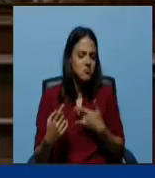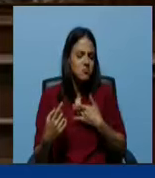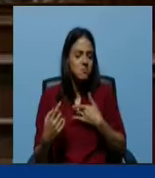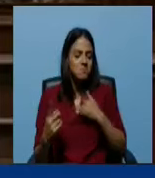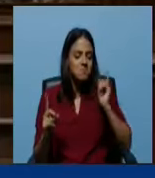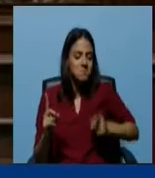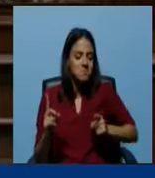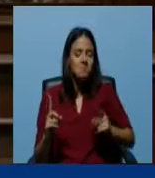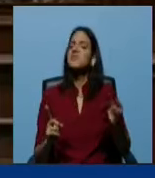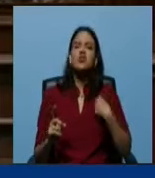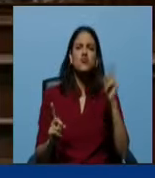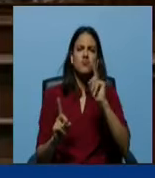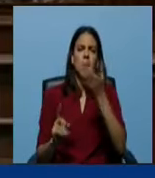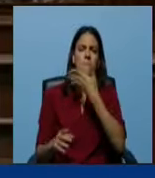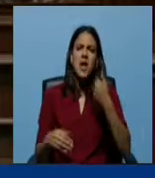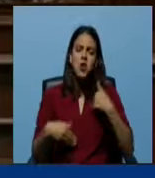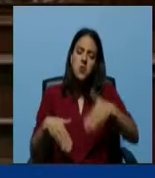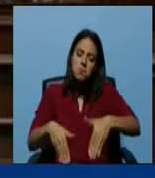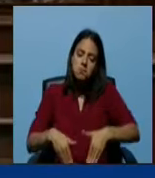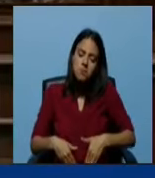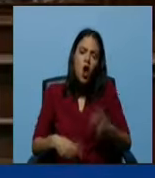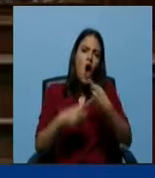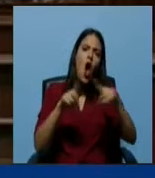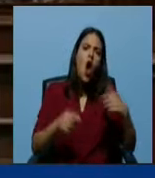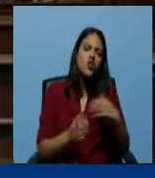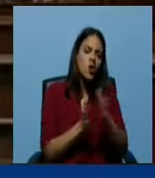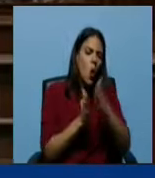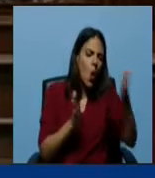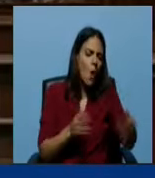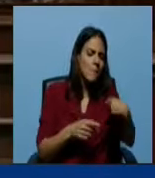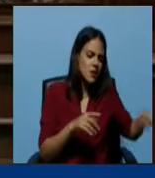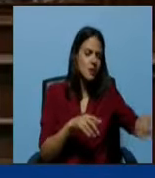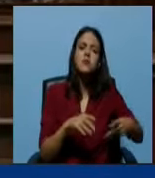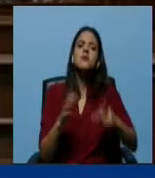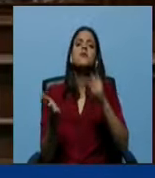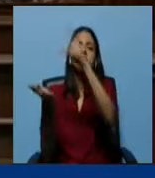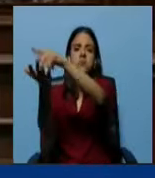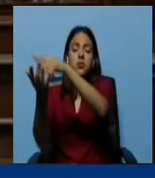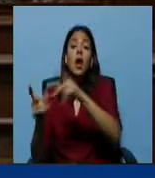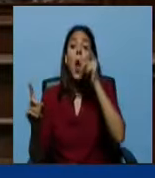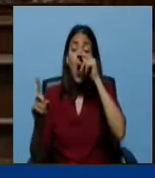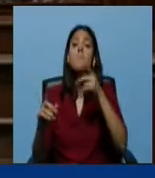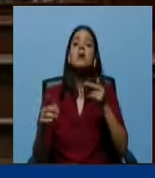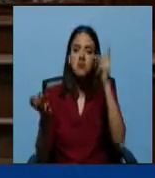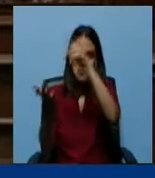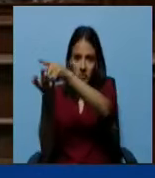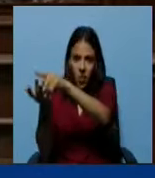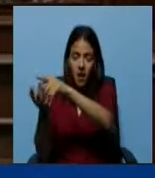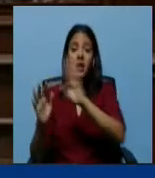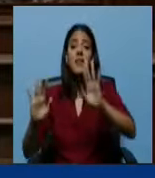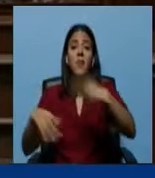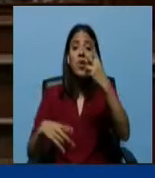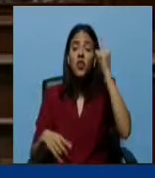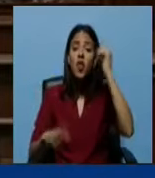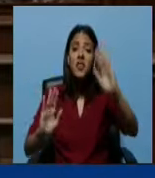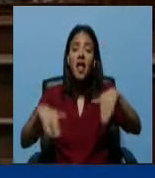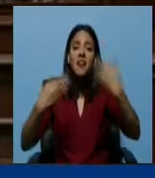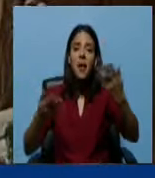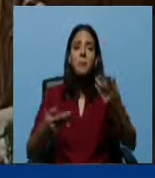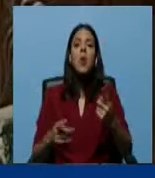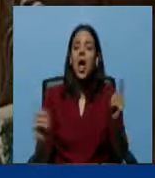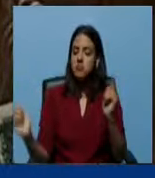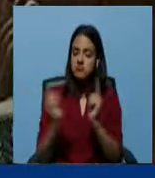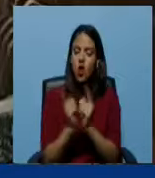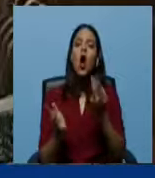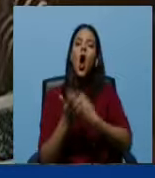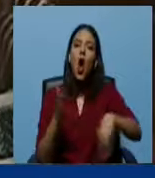Y le dije a Silvia, mira esto. A los 2 días volvió el muchacho, Freddy. Tú lo conoces.